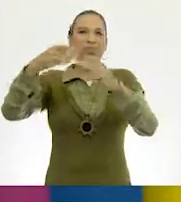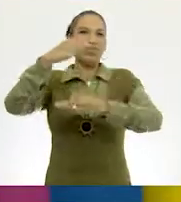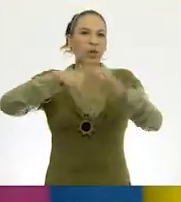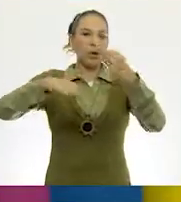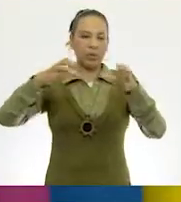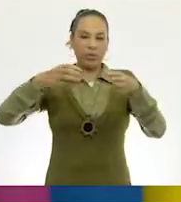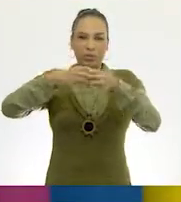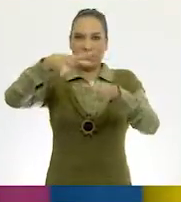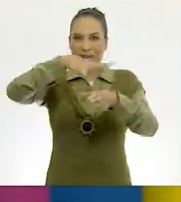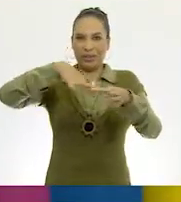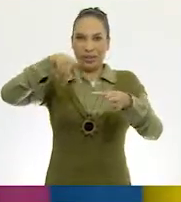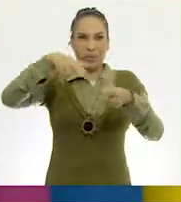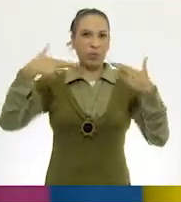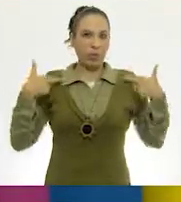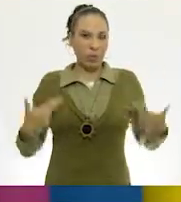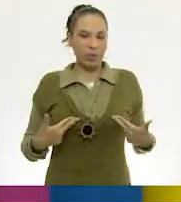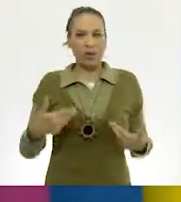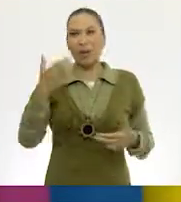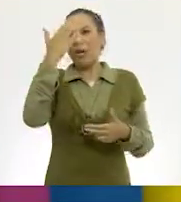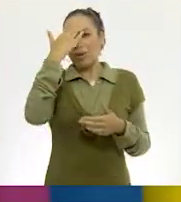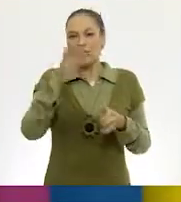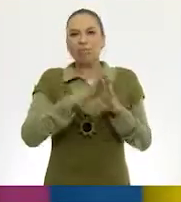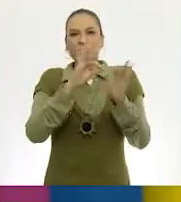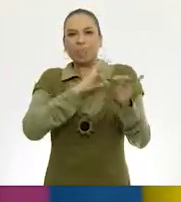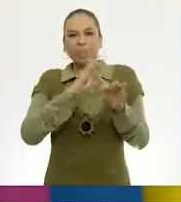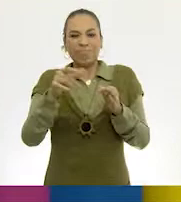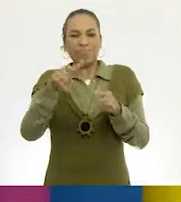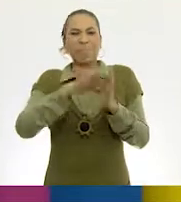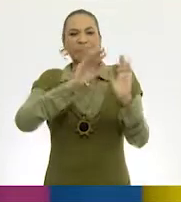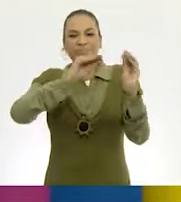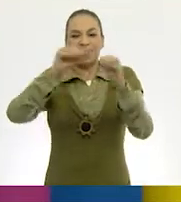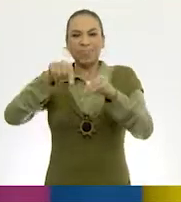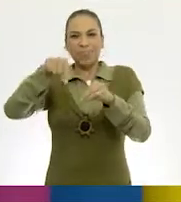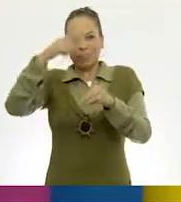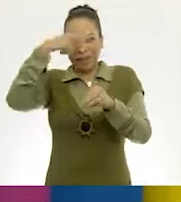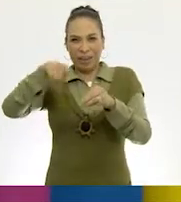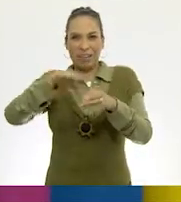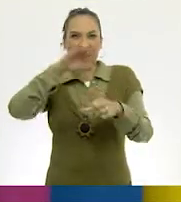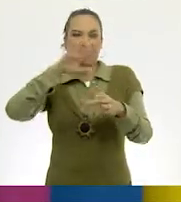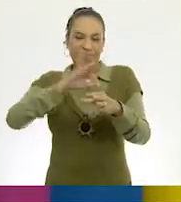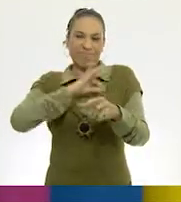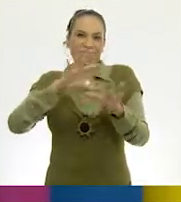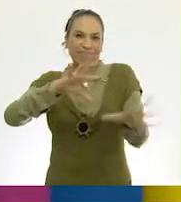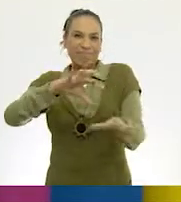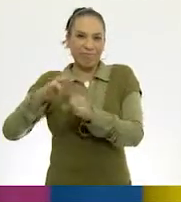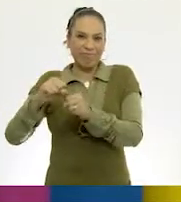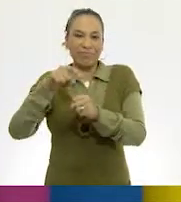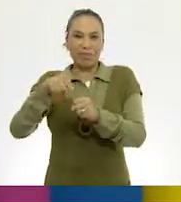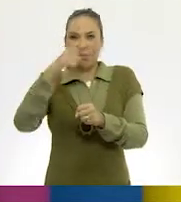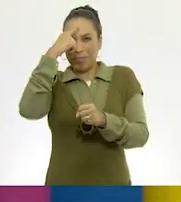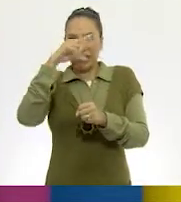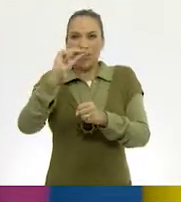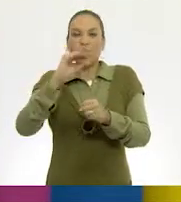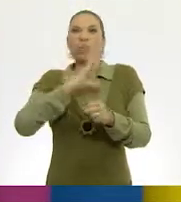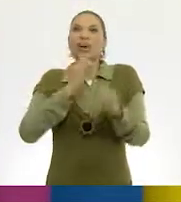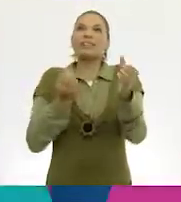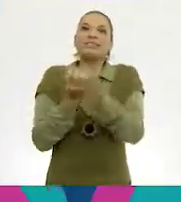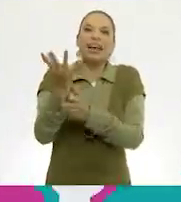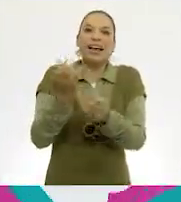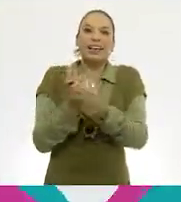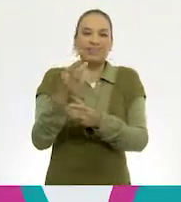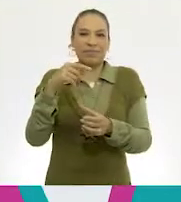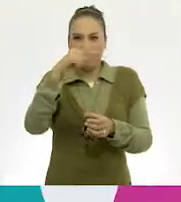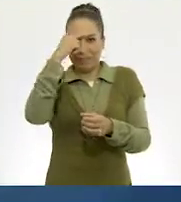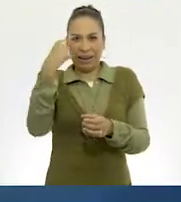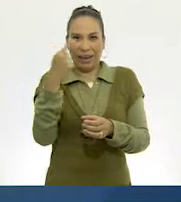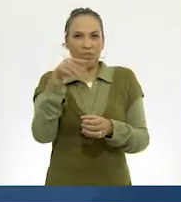organización que implicaba para los seres humanos conducirlos hacia trampas, pues para que no se pudieran defender tan fácilmente, y todo estaba